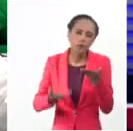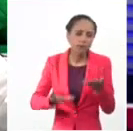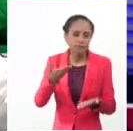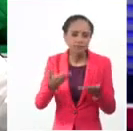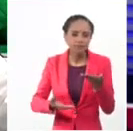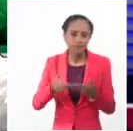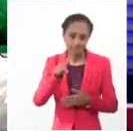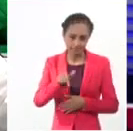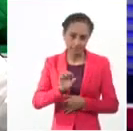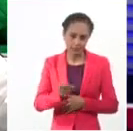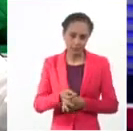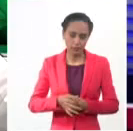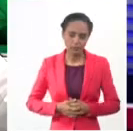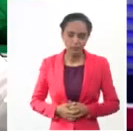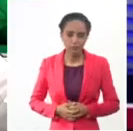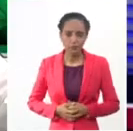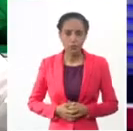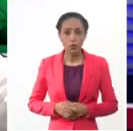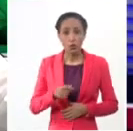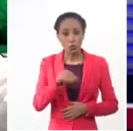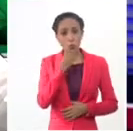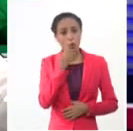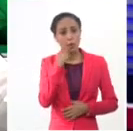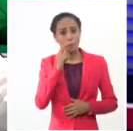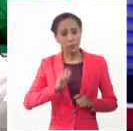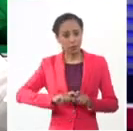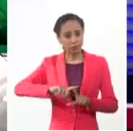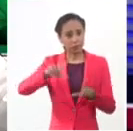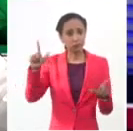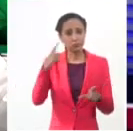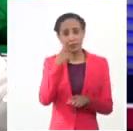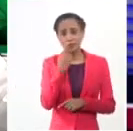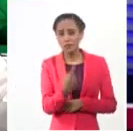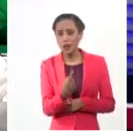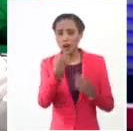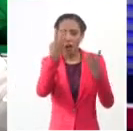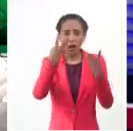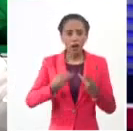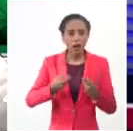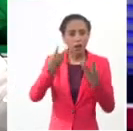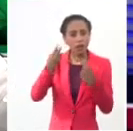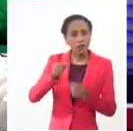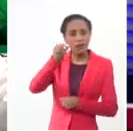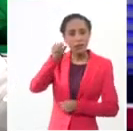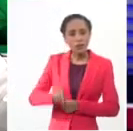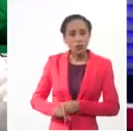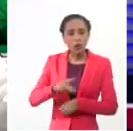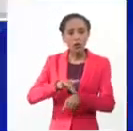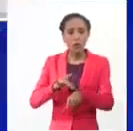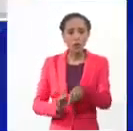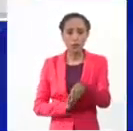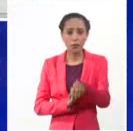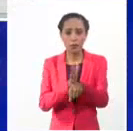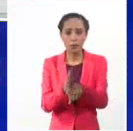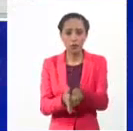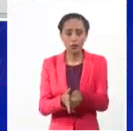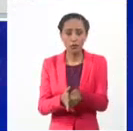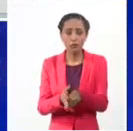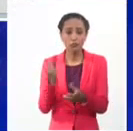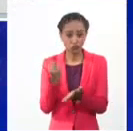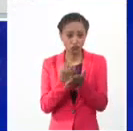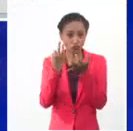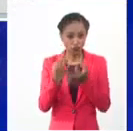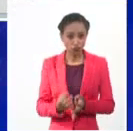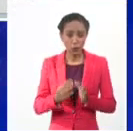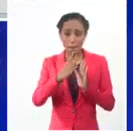el gráfico del comportamiento de los casos que se han ido confirmando por meses, ahí tenemos